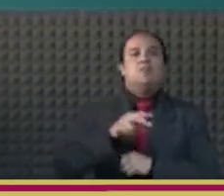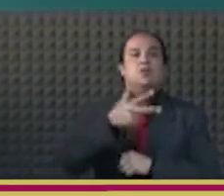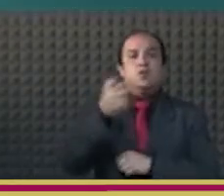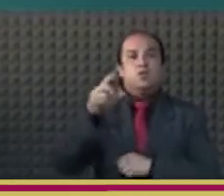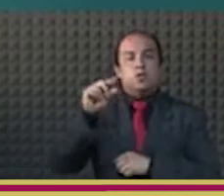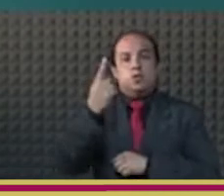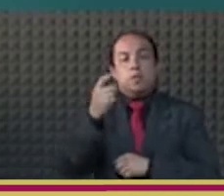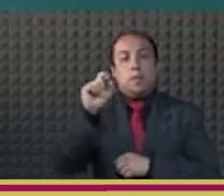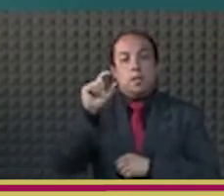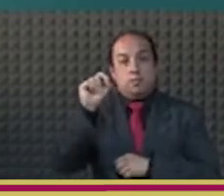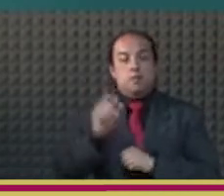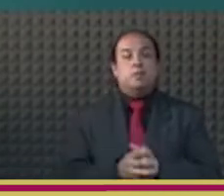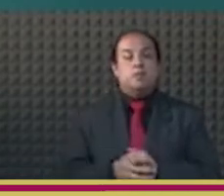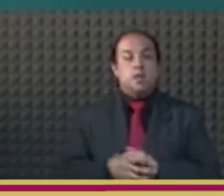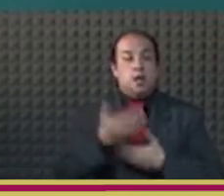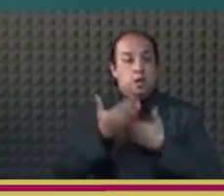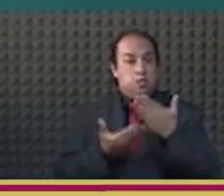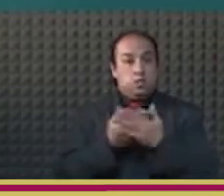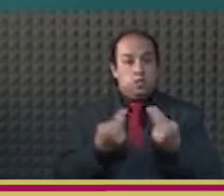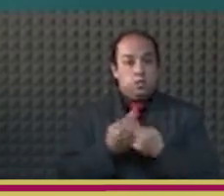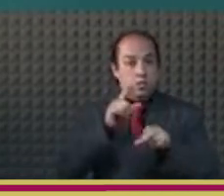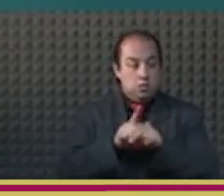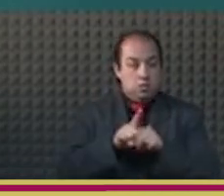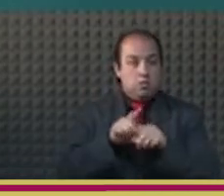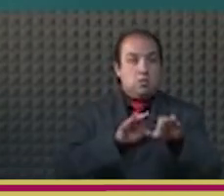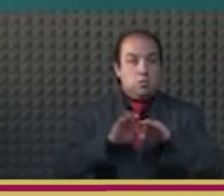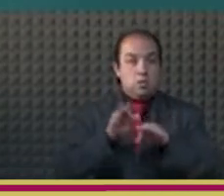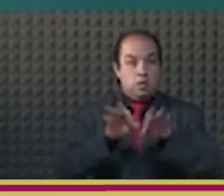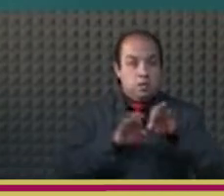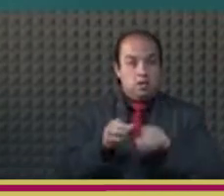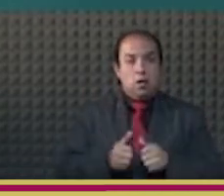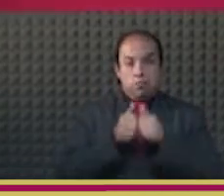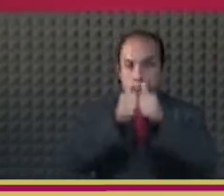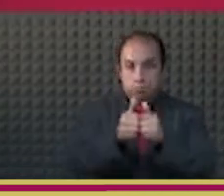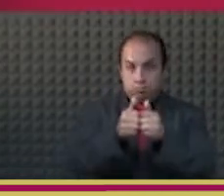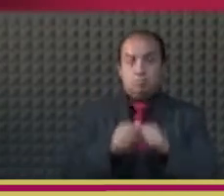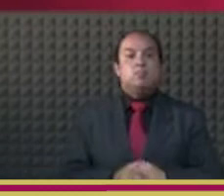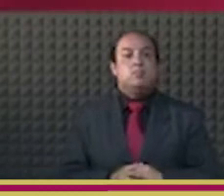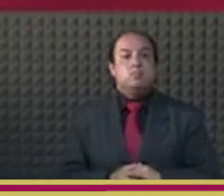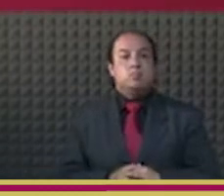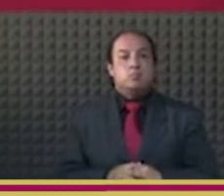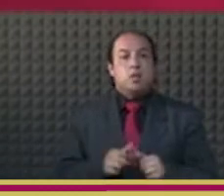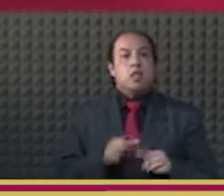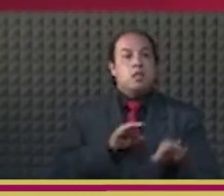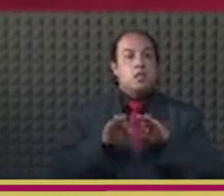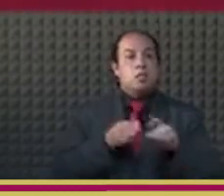800-841-2020. En el Servicio Nacional de Empleo, trabajamos por ti, trabajamos por México.